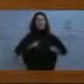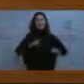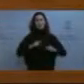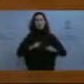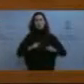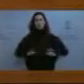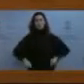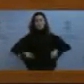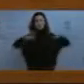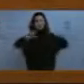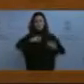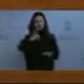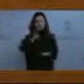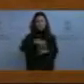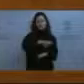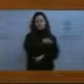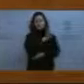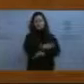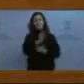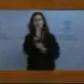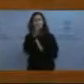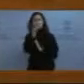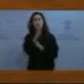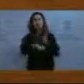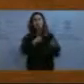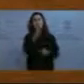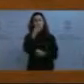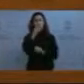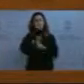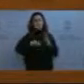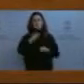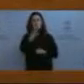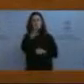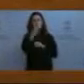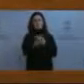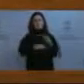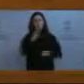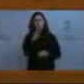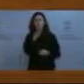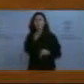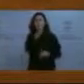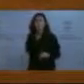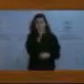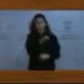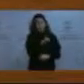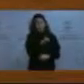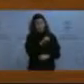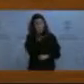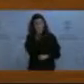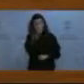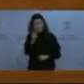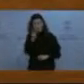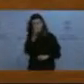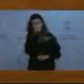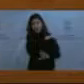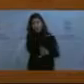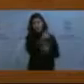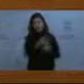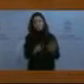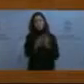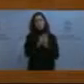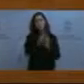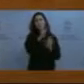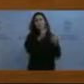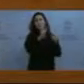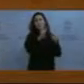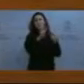deportivas y que tenía que renovarse cada 4 años. Estamos esperando el primero y yo creo que han pasado ya 23 años desde la ley del